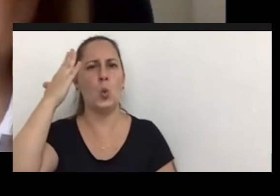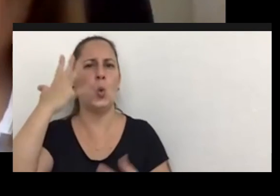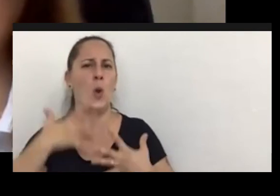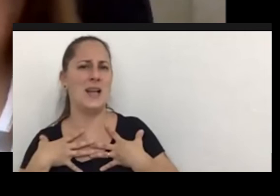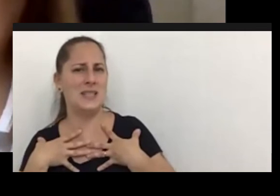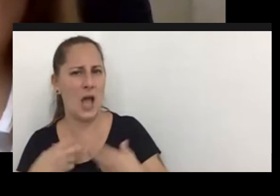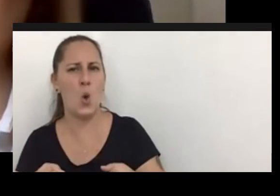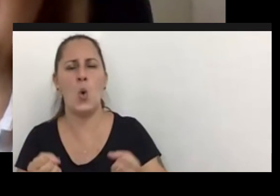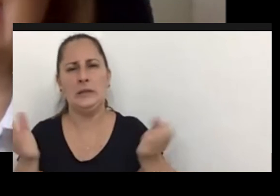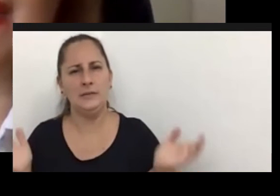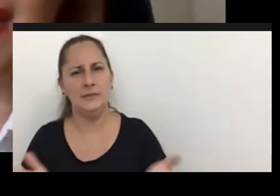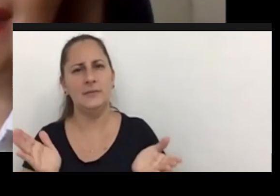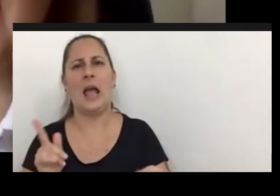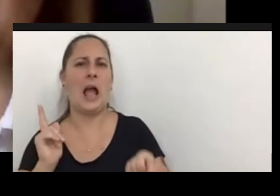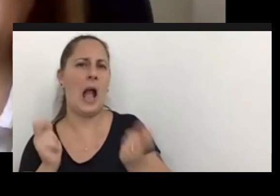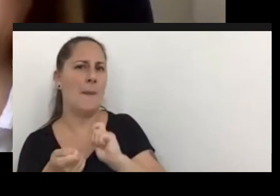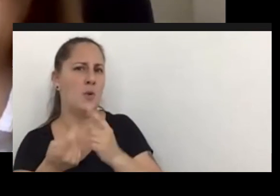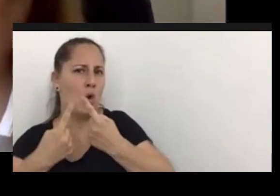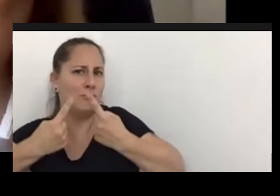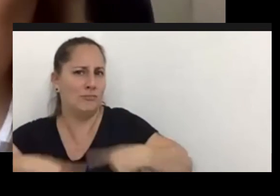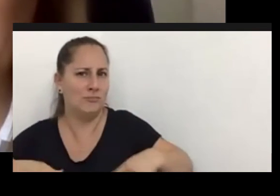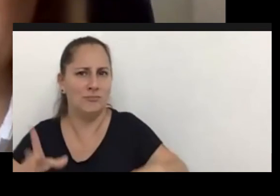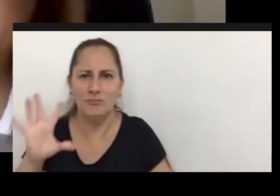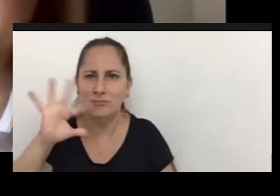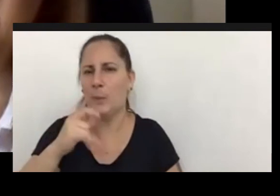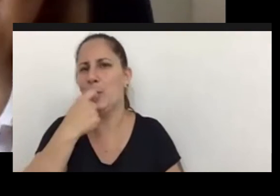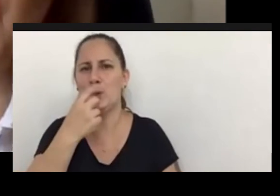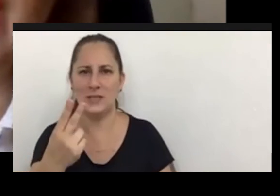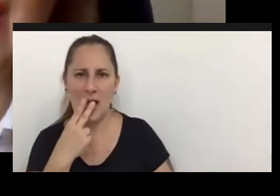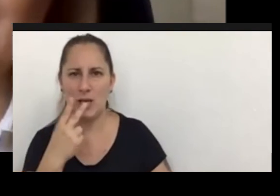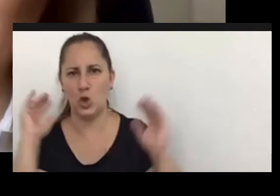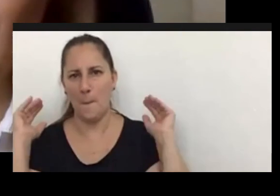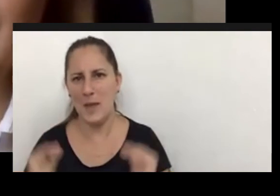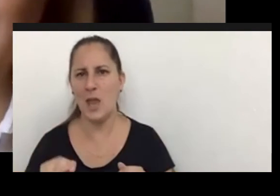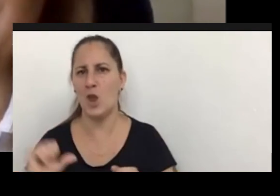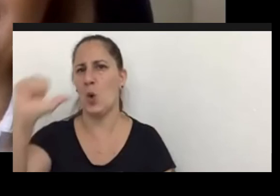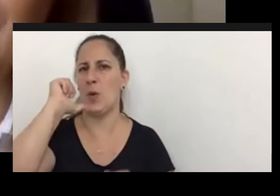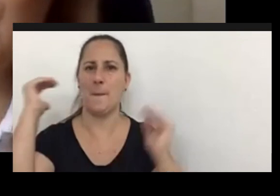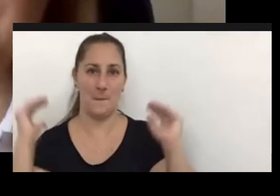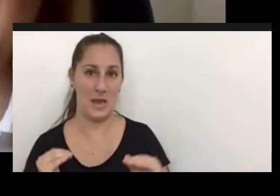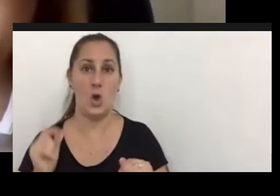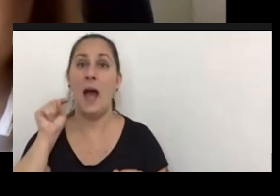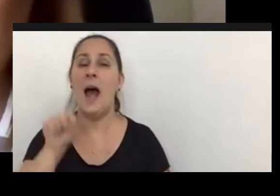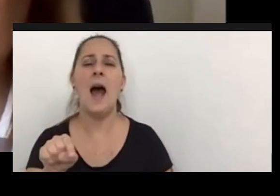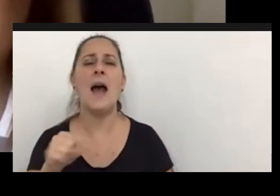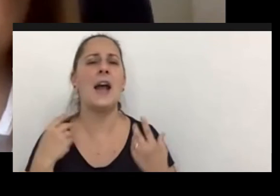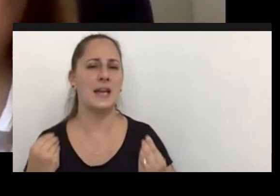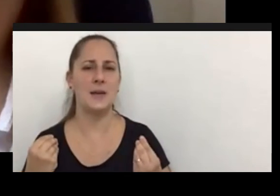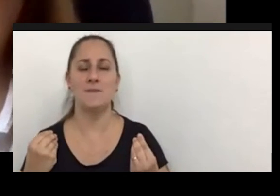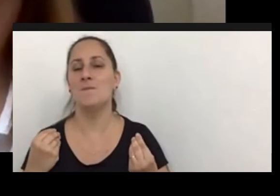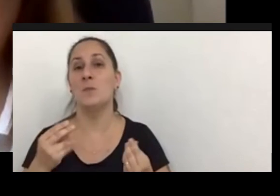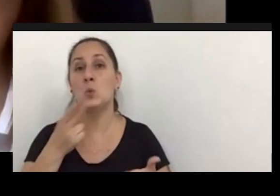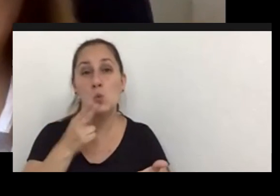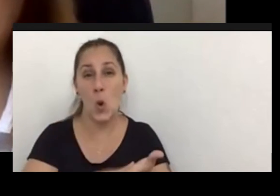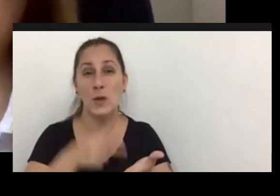fomentar cambios de hábito en el cigarrillo, en el consumo de bebida. Bueno, acá son muchos de estos impuestos